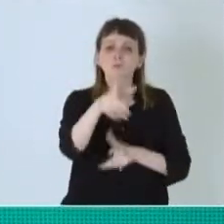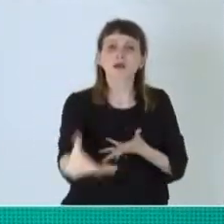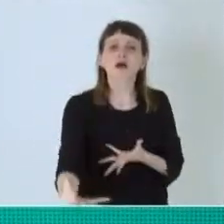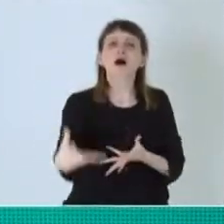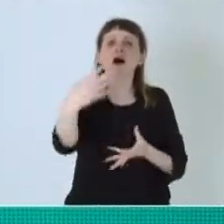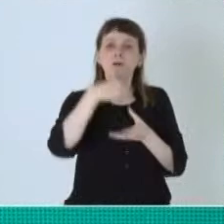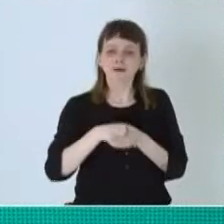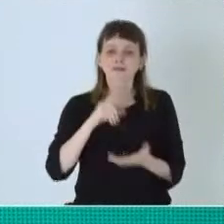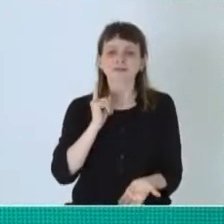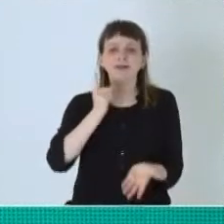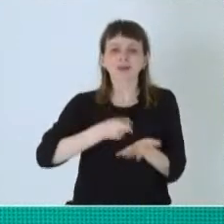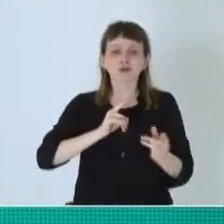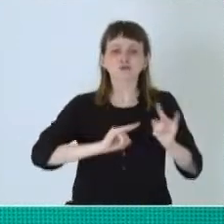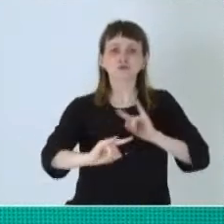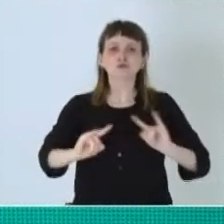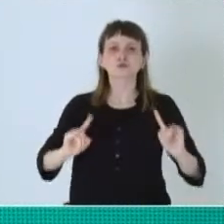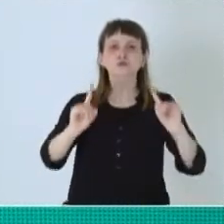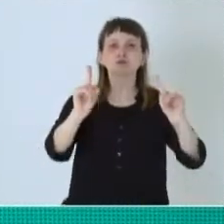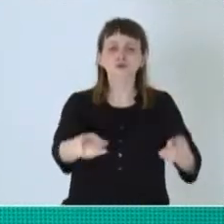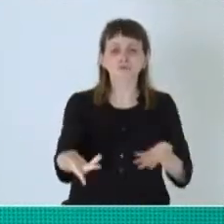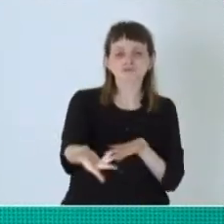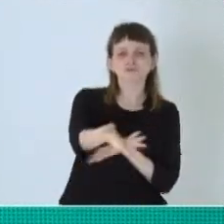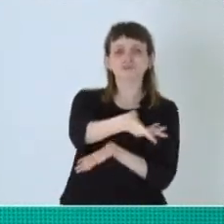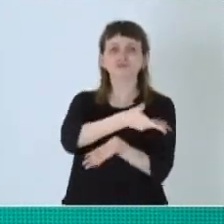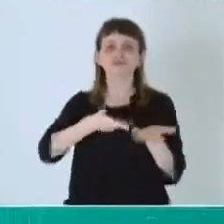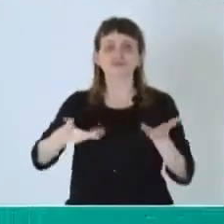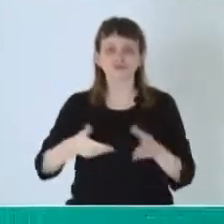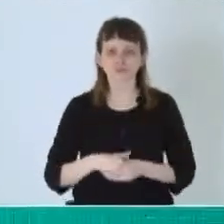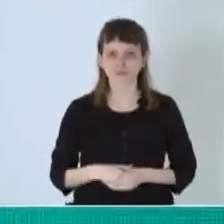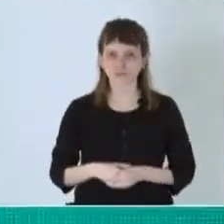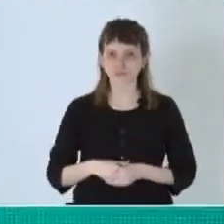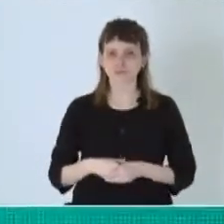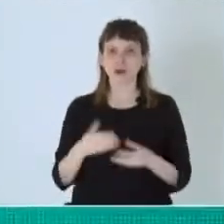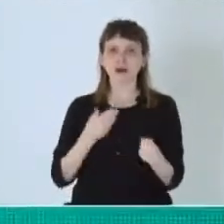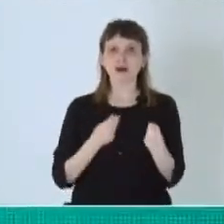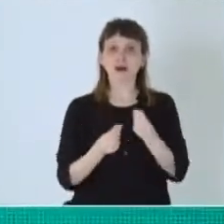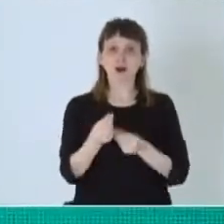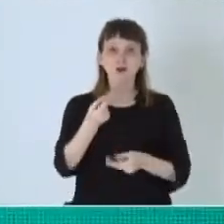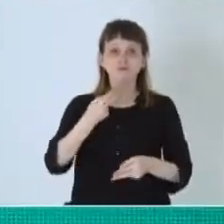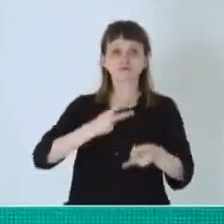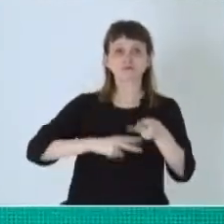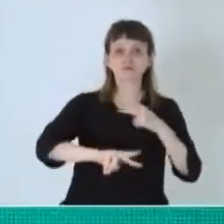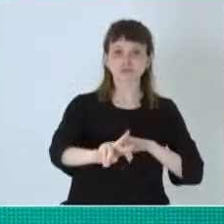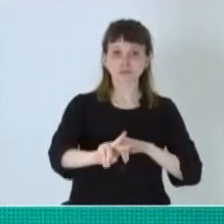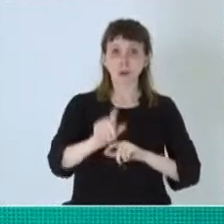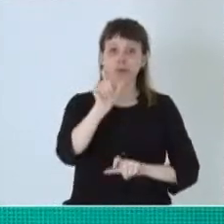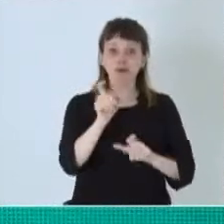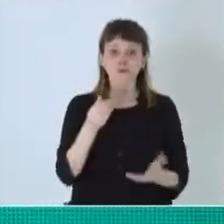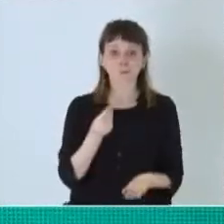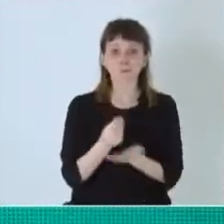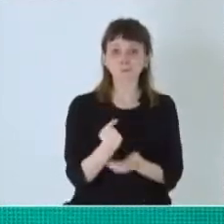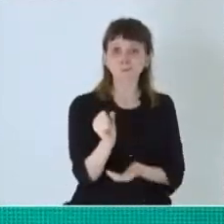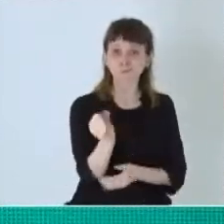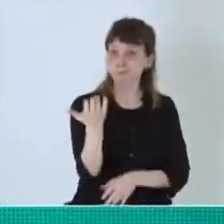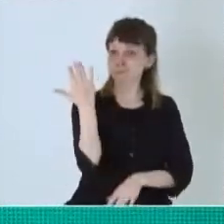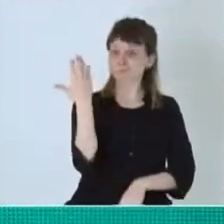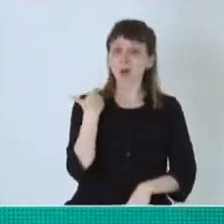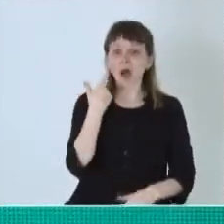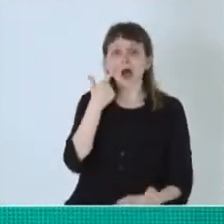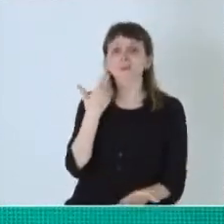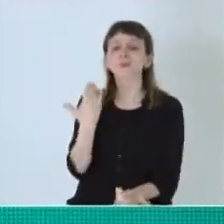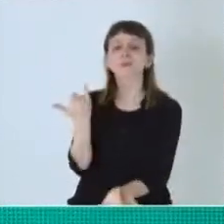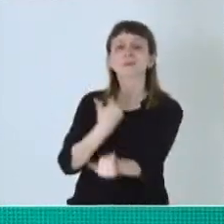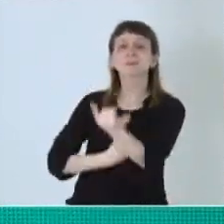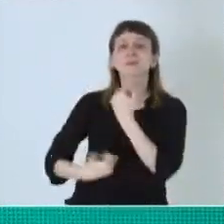funcionarios nuevamente con cargos revocables para que digan realmente hicieron en su gestión y no solamente cobrar